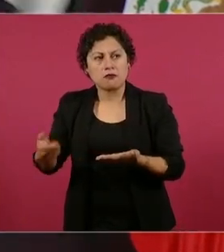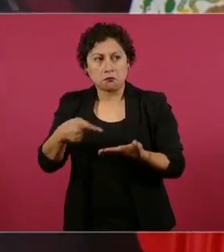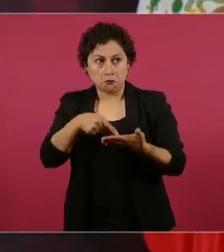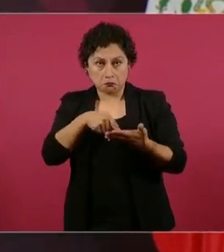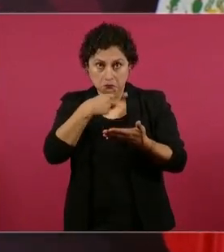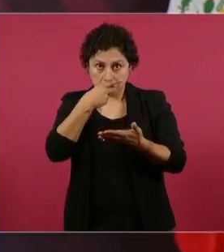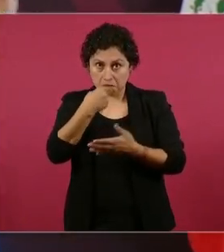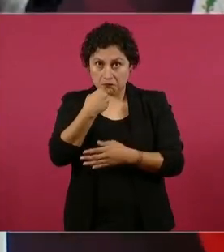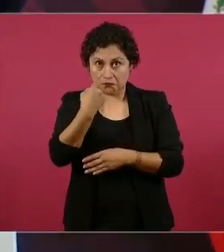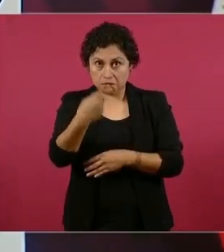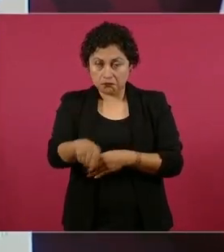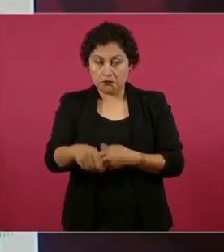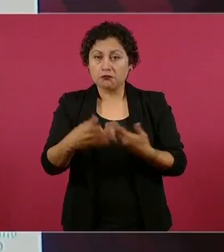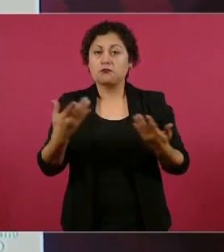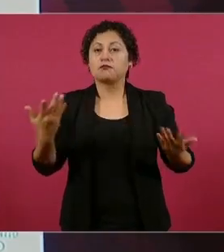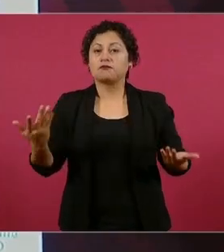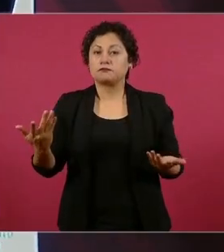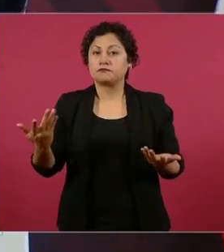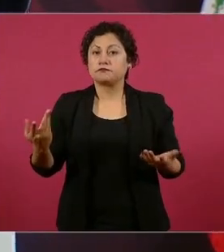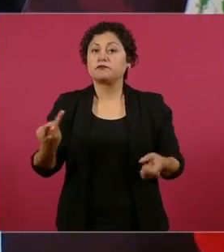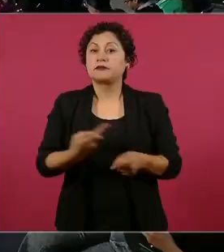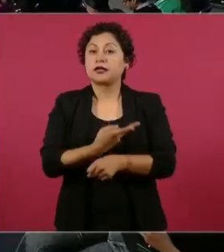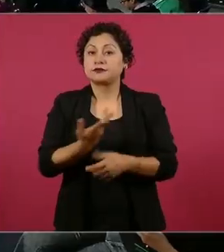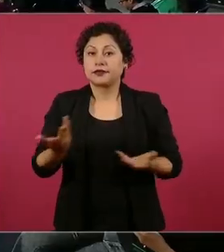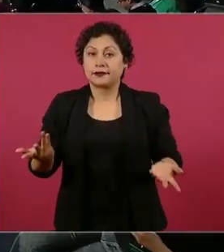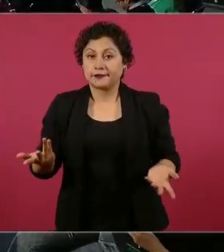Este Claudio X. González tenía